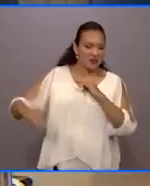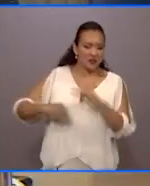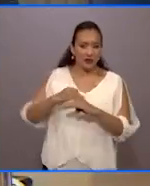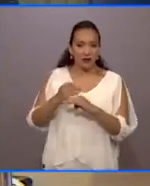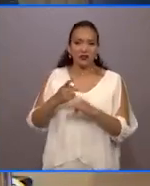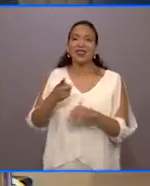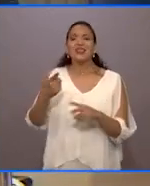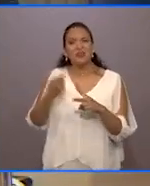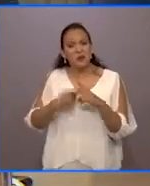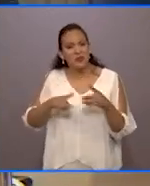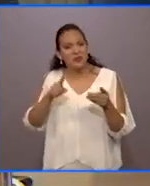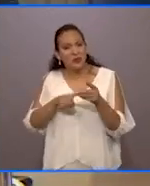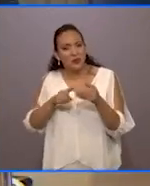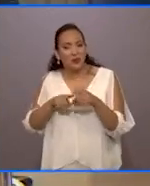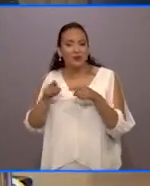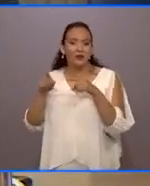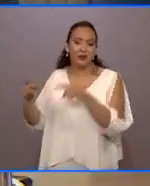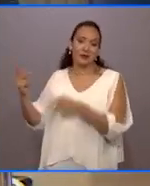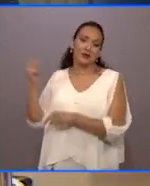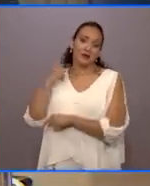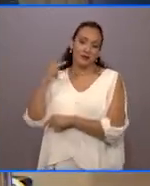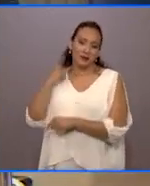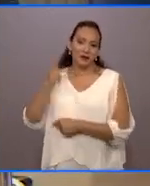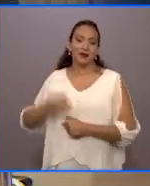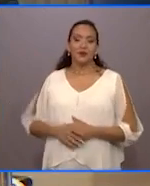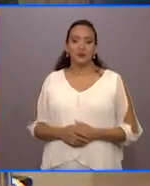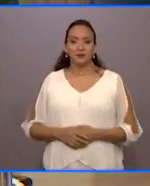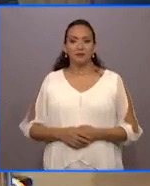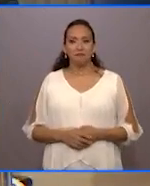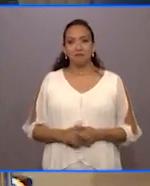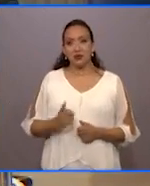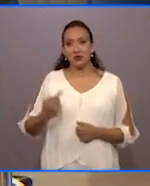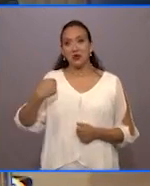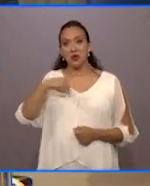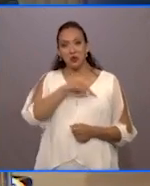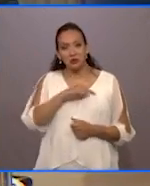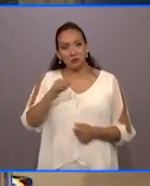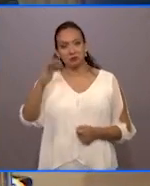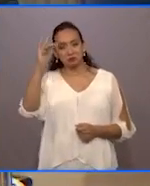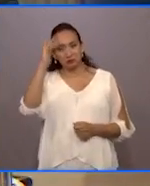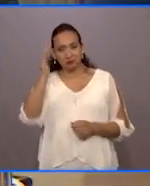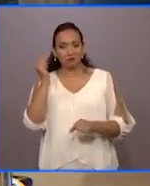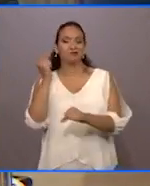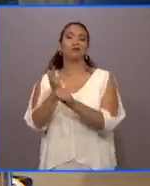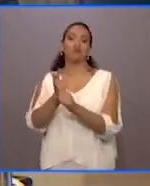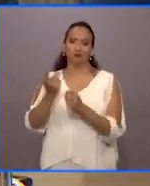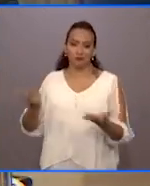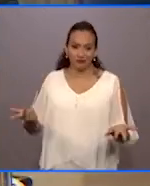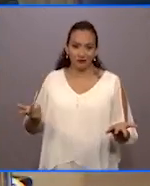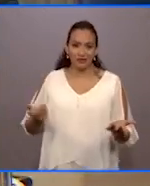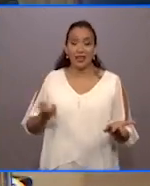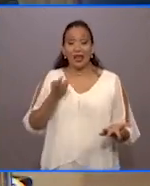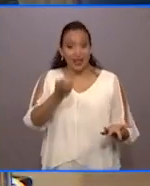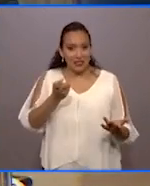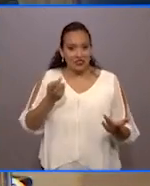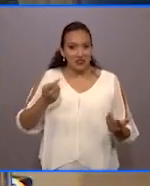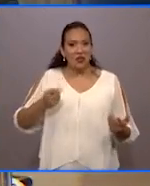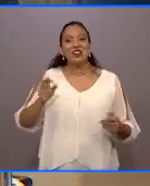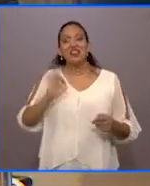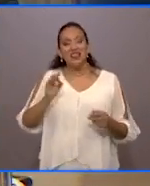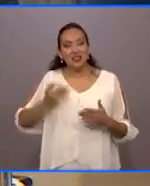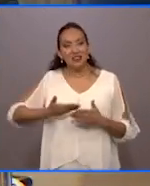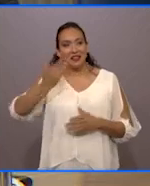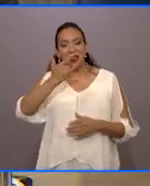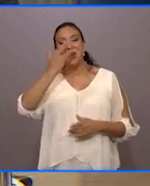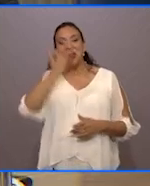dio principalmente en la arena política. Esos son análisis que se van a hacer. Hubiéramos hecho lo que hubiéramos hecho y vamos